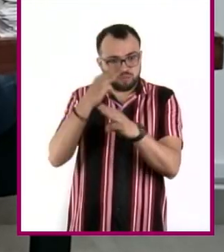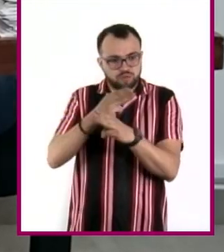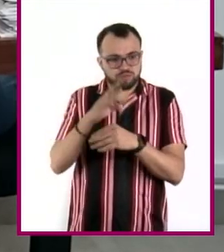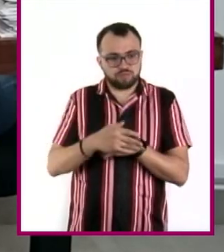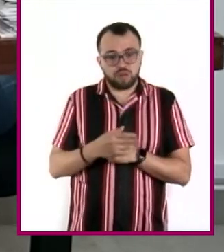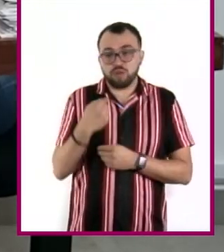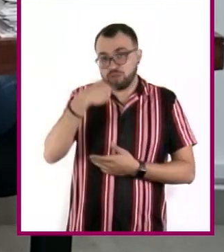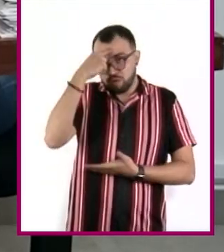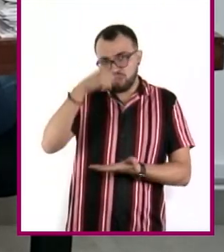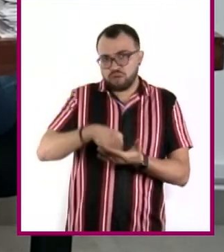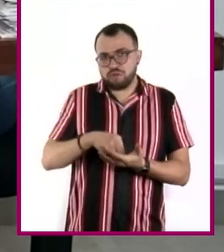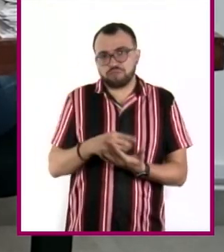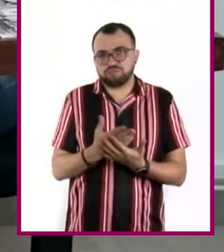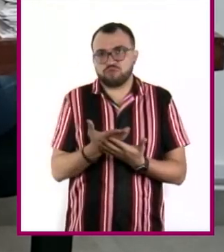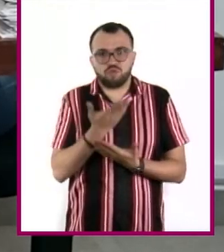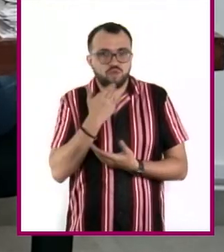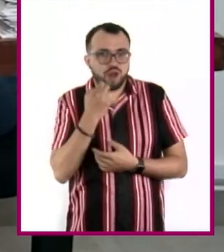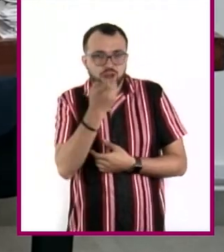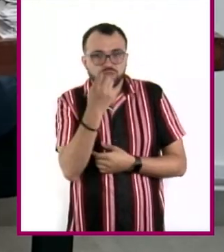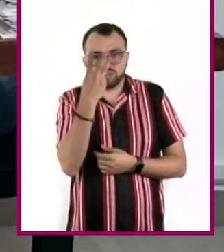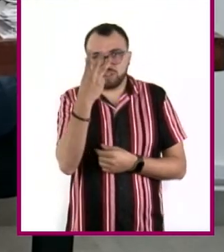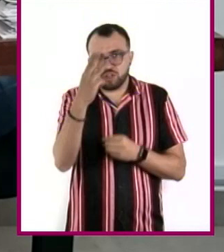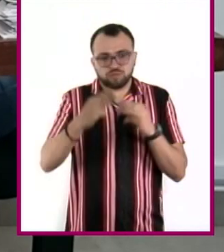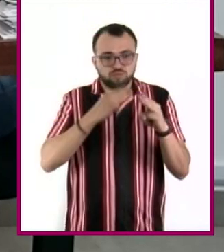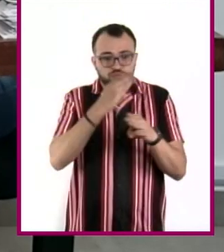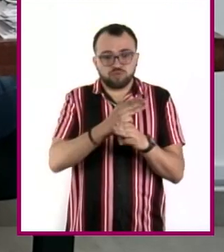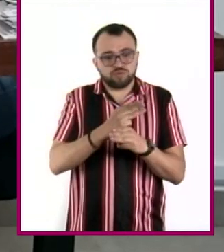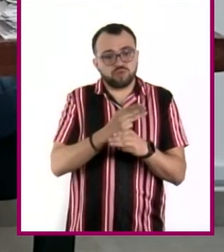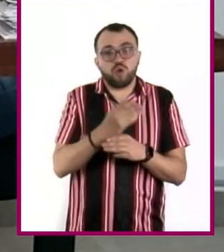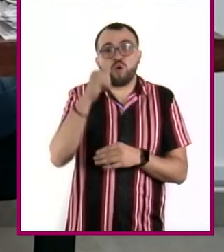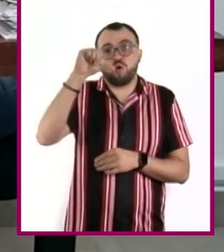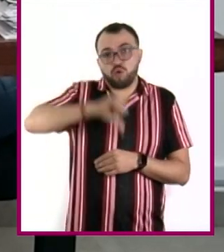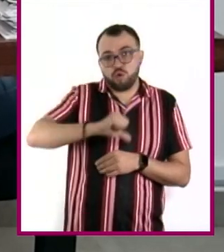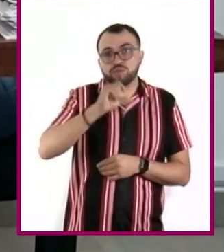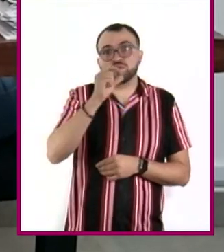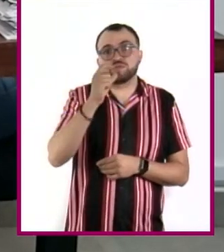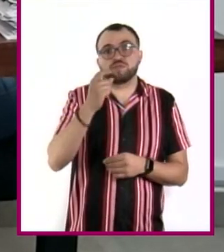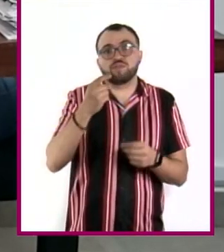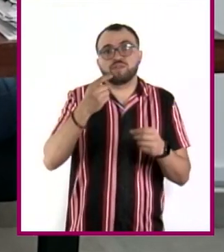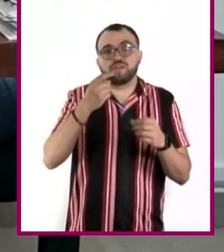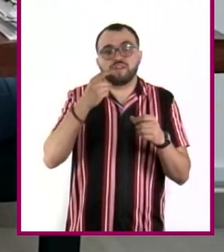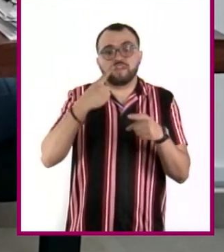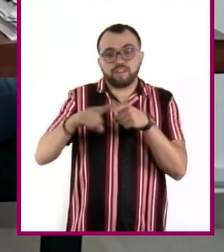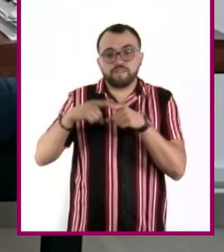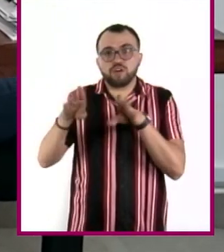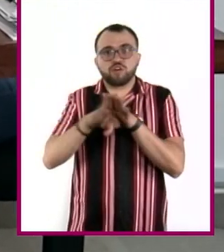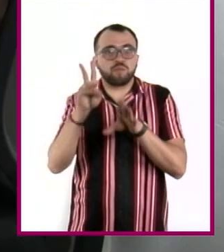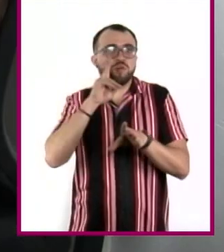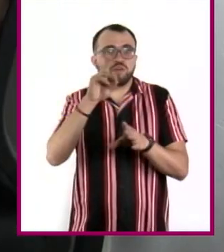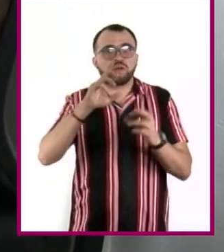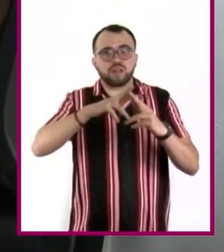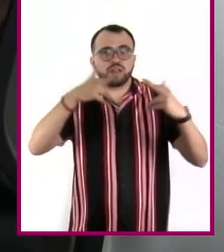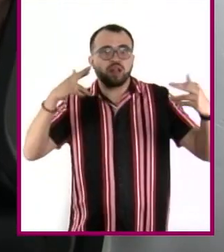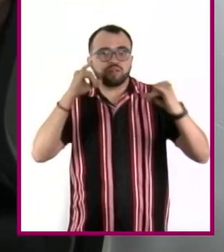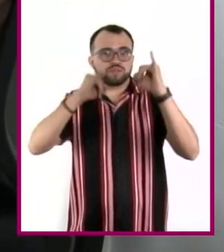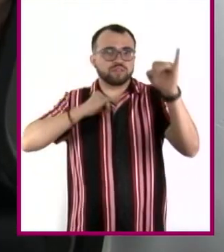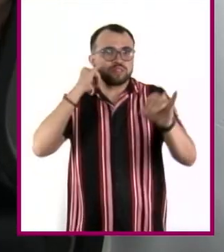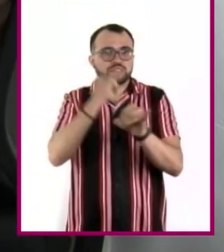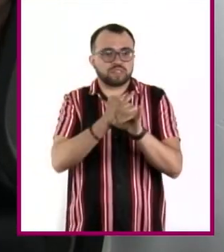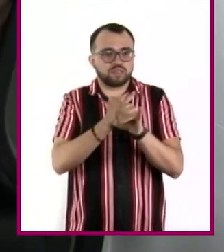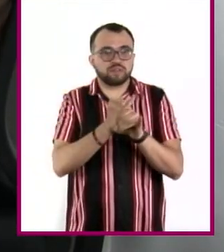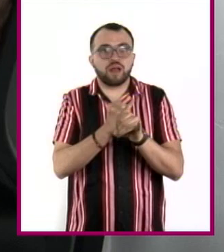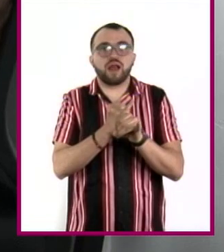ya no existe eso de los tres mundos, que hoy tenemos una manera distinta de mirar las relaciones internacionales. Ok.